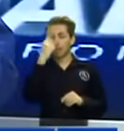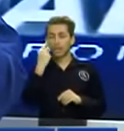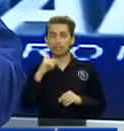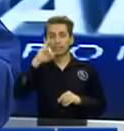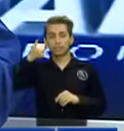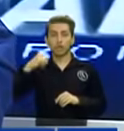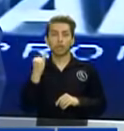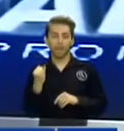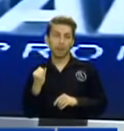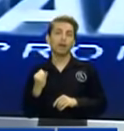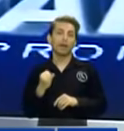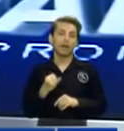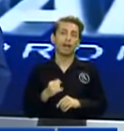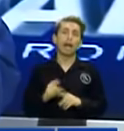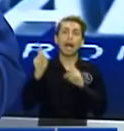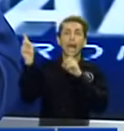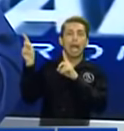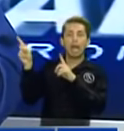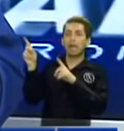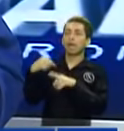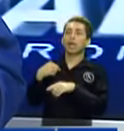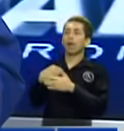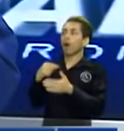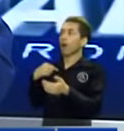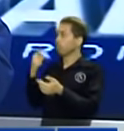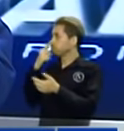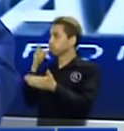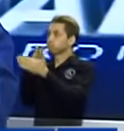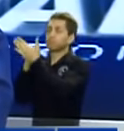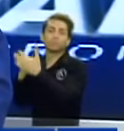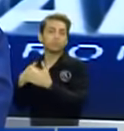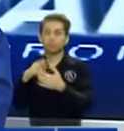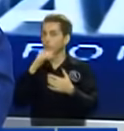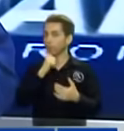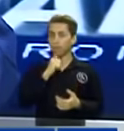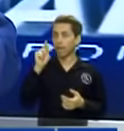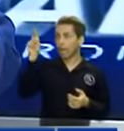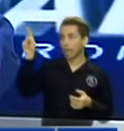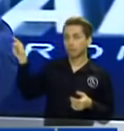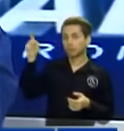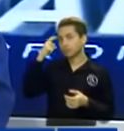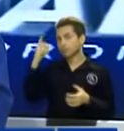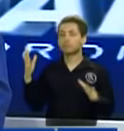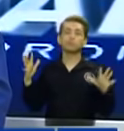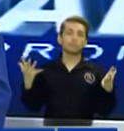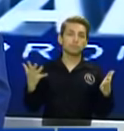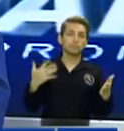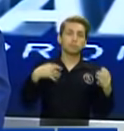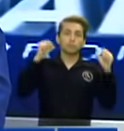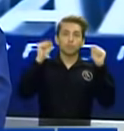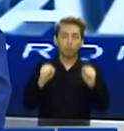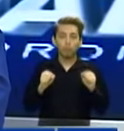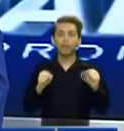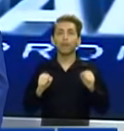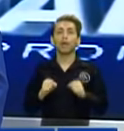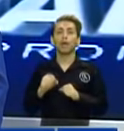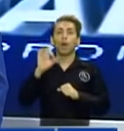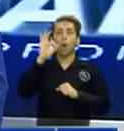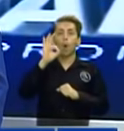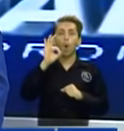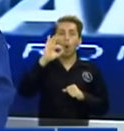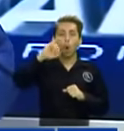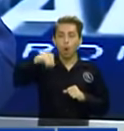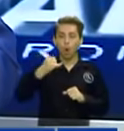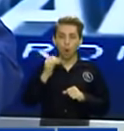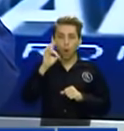no me puedo meter con ese organismo del Estado. Yo esperaría que retomemos ya el organismo judicial, ya en los